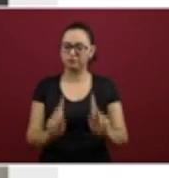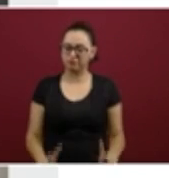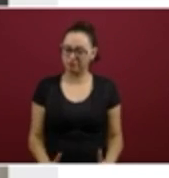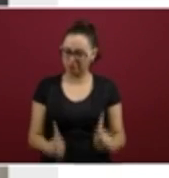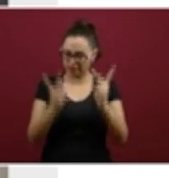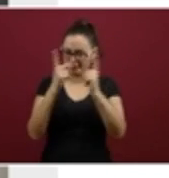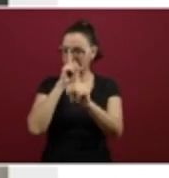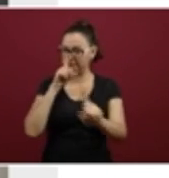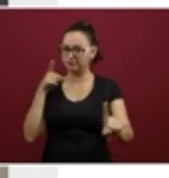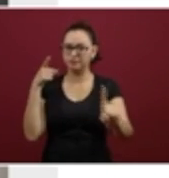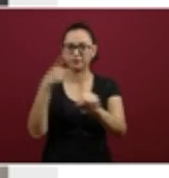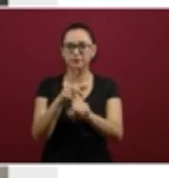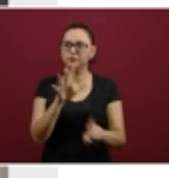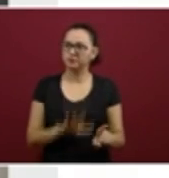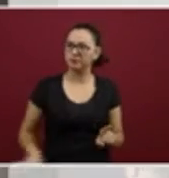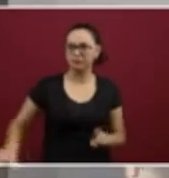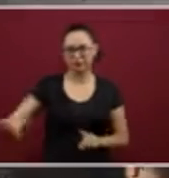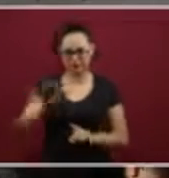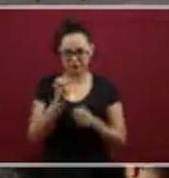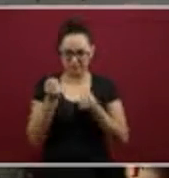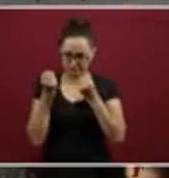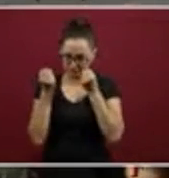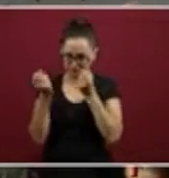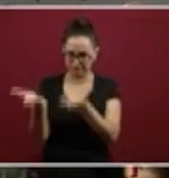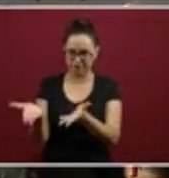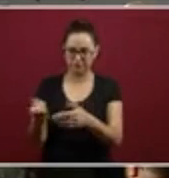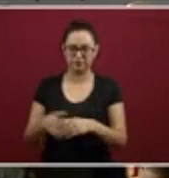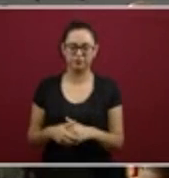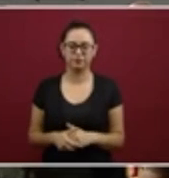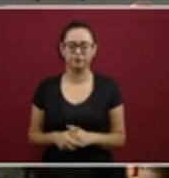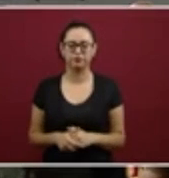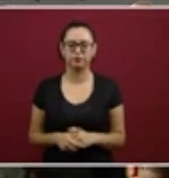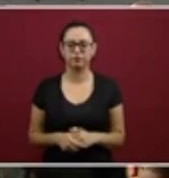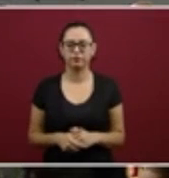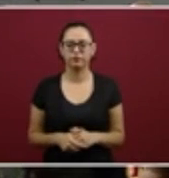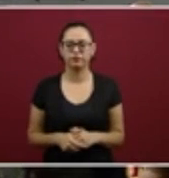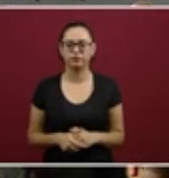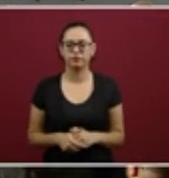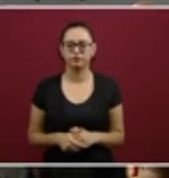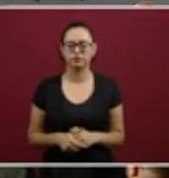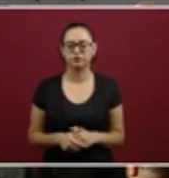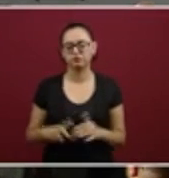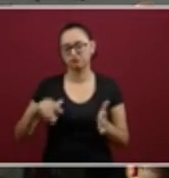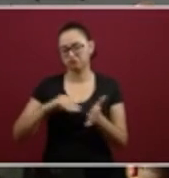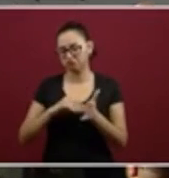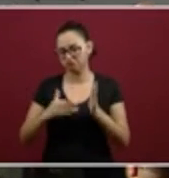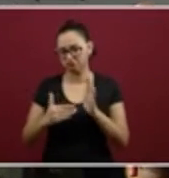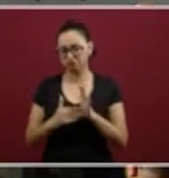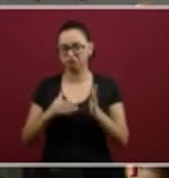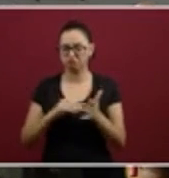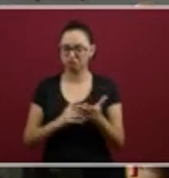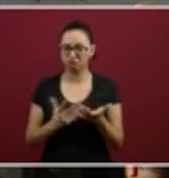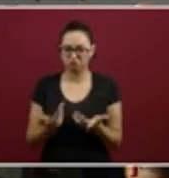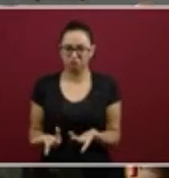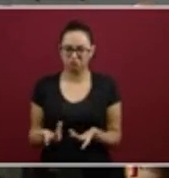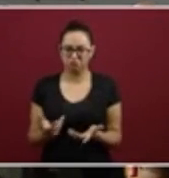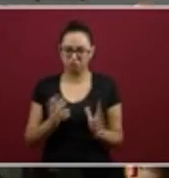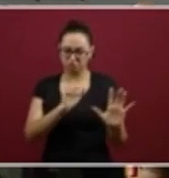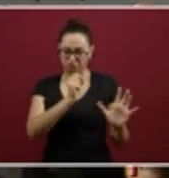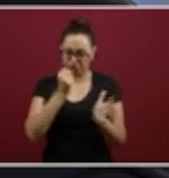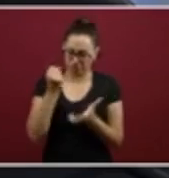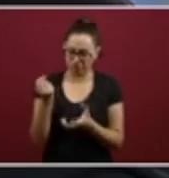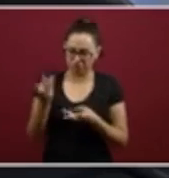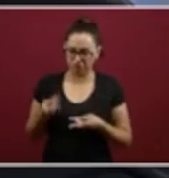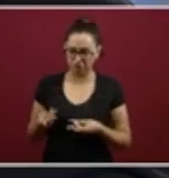destino para los, en este caso sería para el Consejo con la Estrategia para las Adicciones.